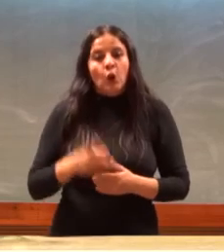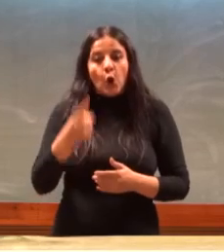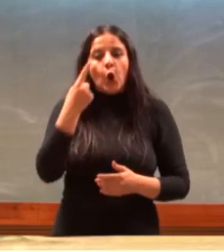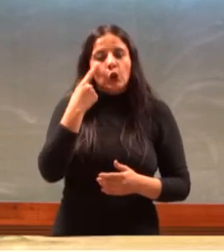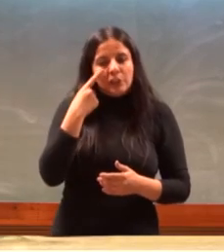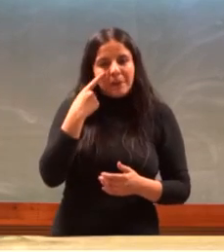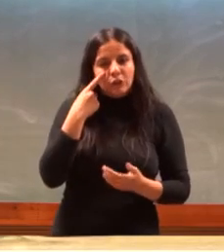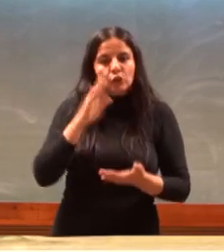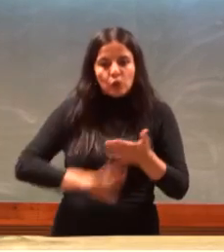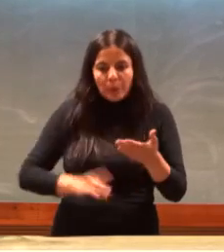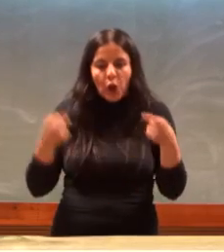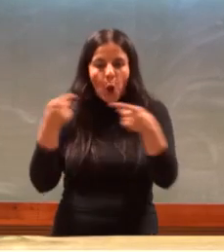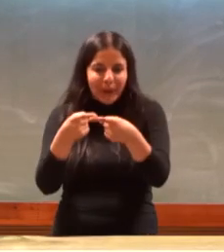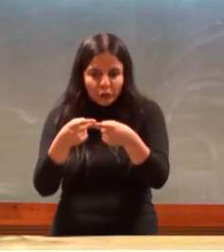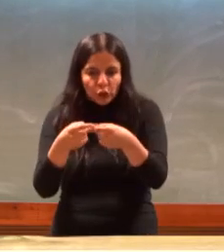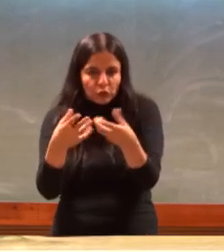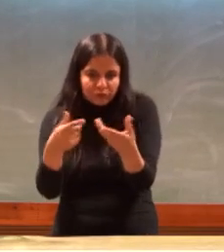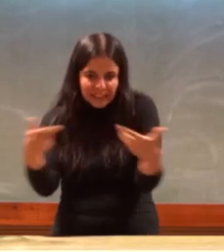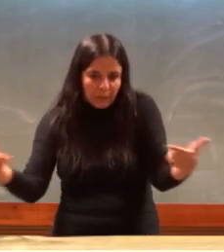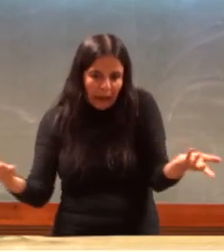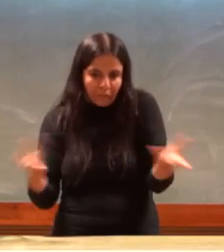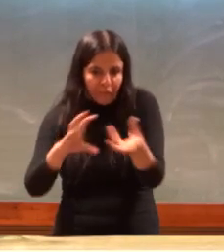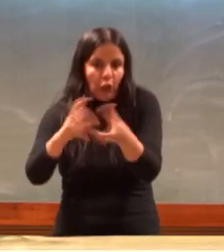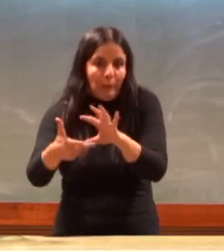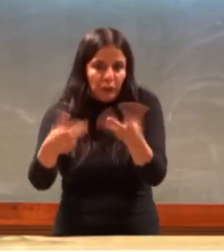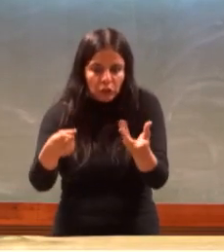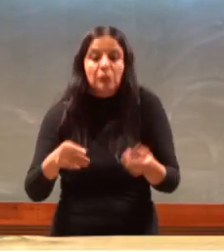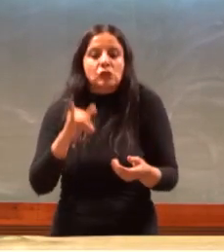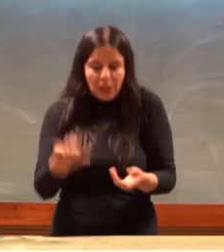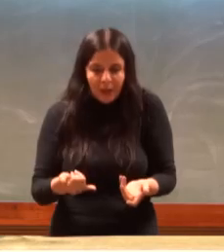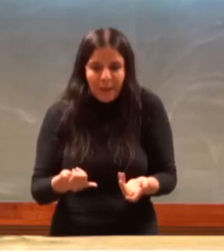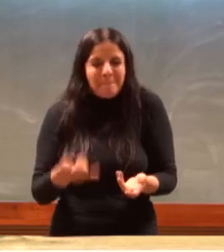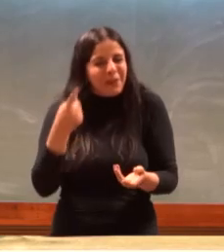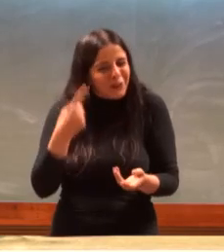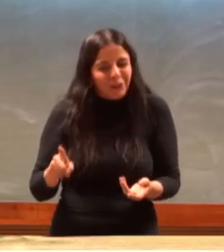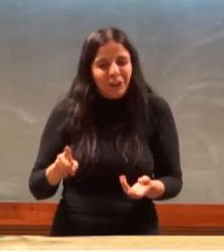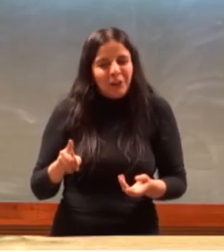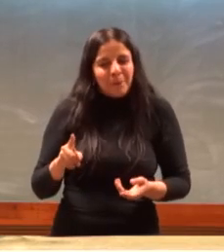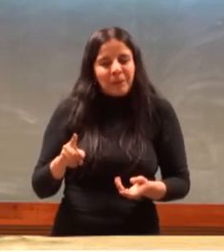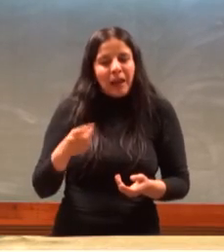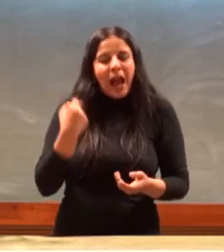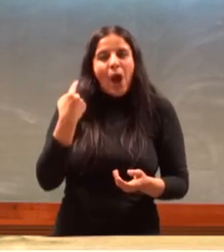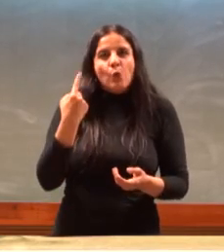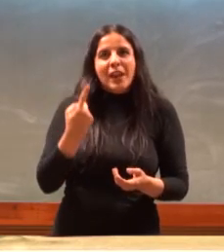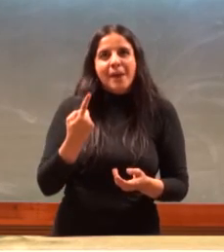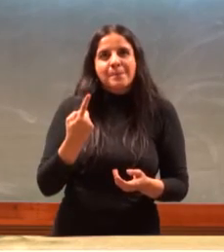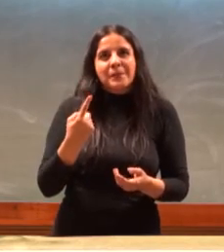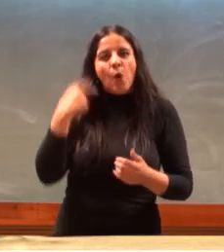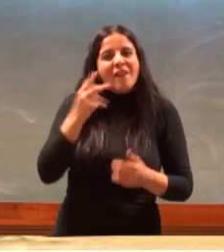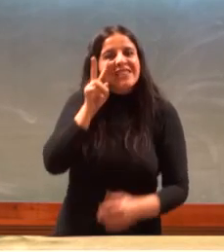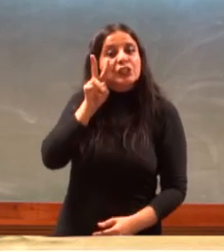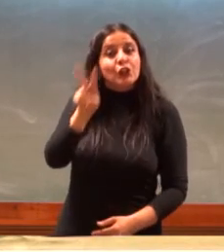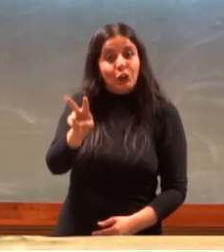vinculados a objetos disciplinares sí a determinados desarrollos profesionales Sí pero también digamos a a una a una